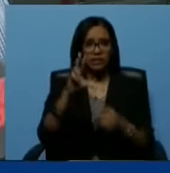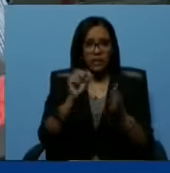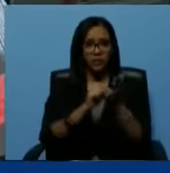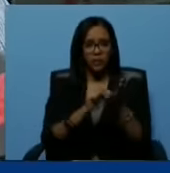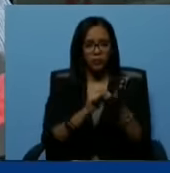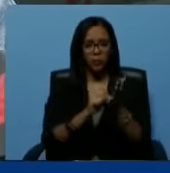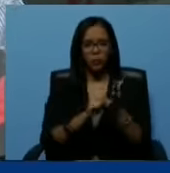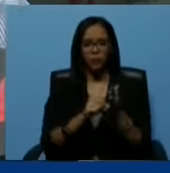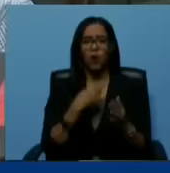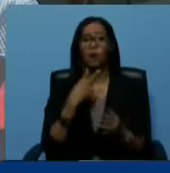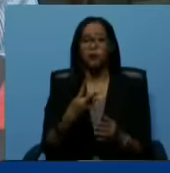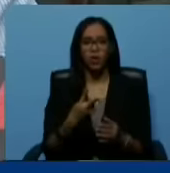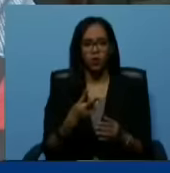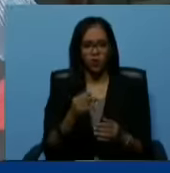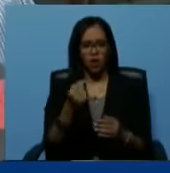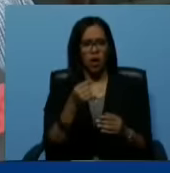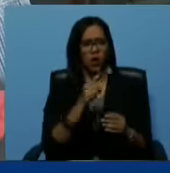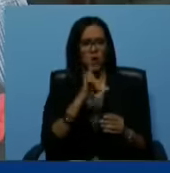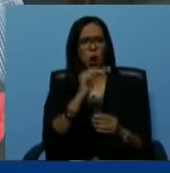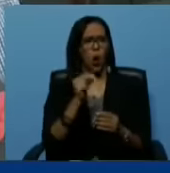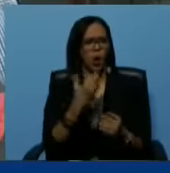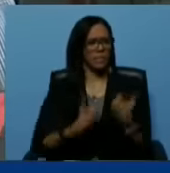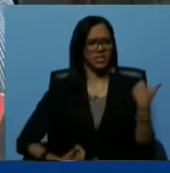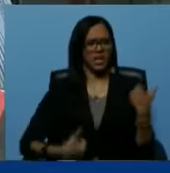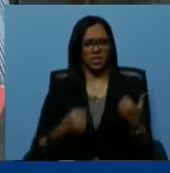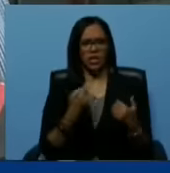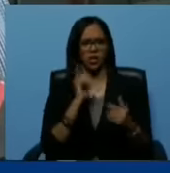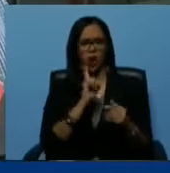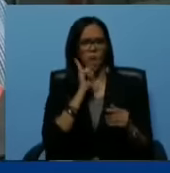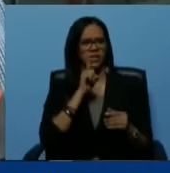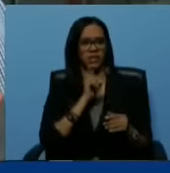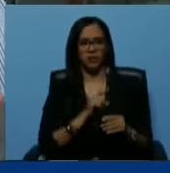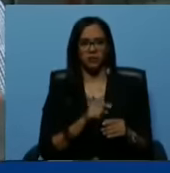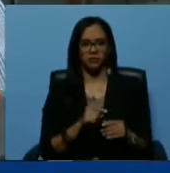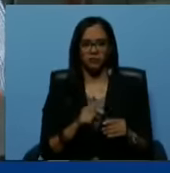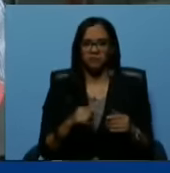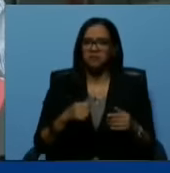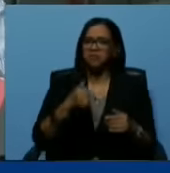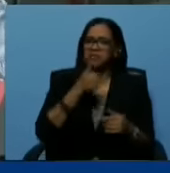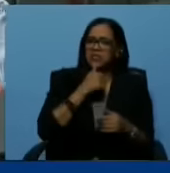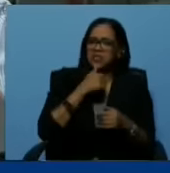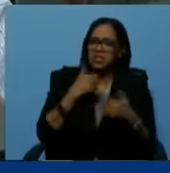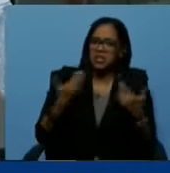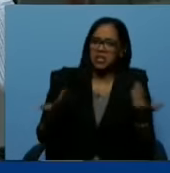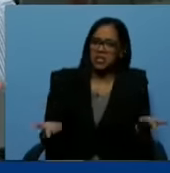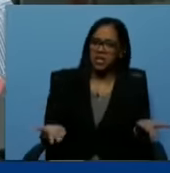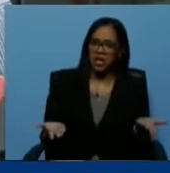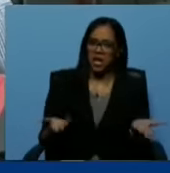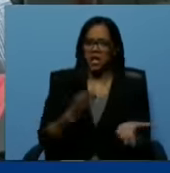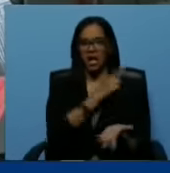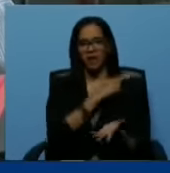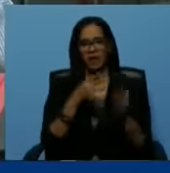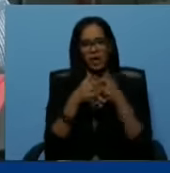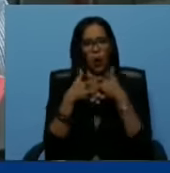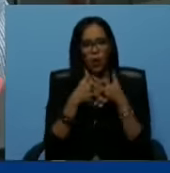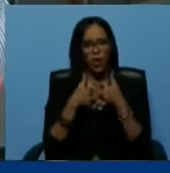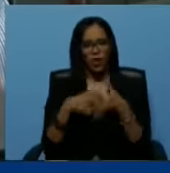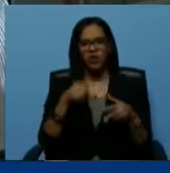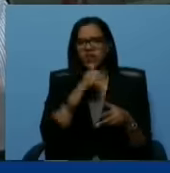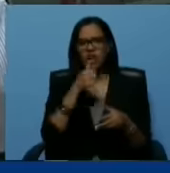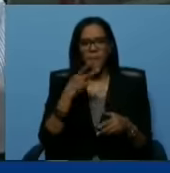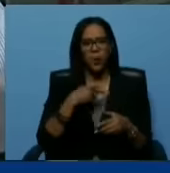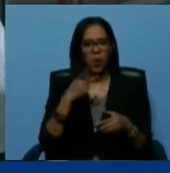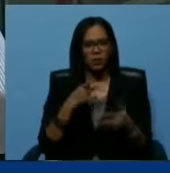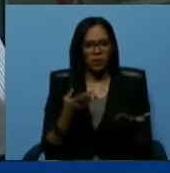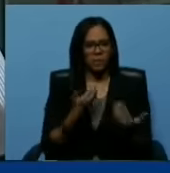Estado. Al final, ¿quién manda en Estados Unidos? ¿Quién lleva la política exterior de Estados Unidos? Que el